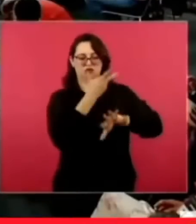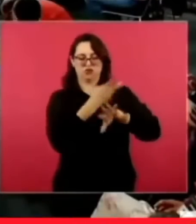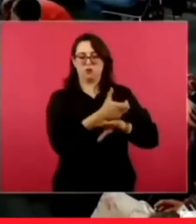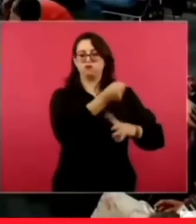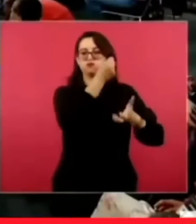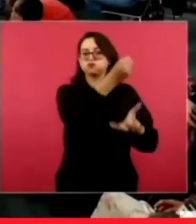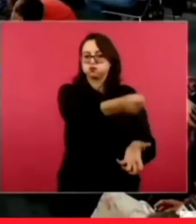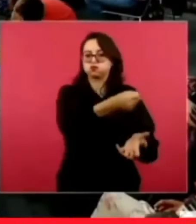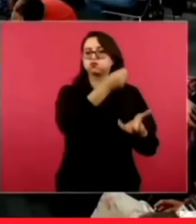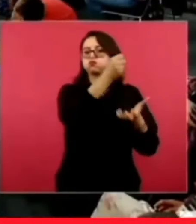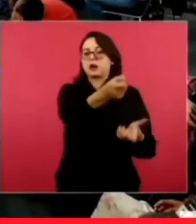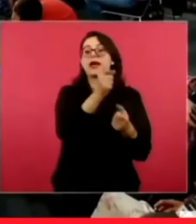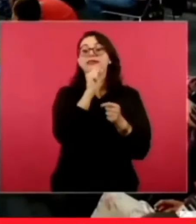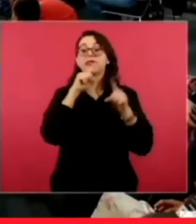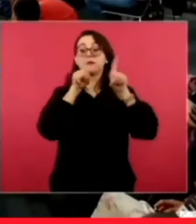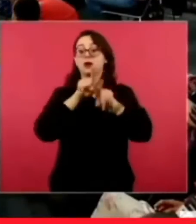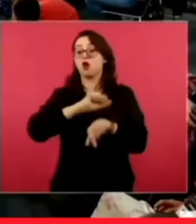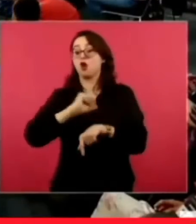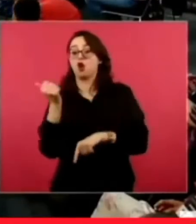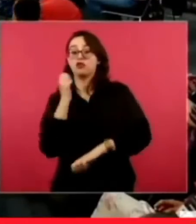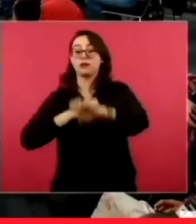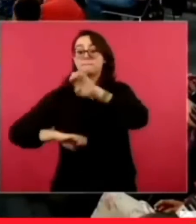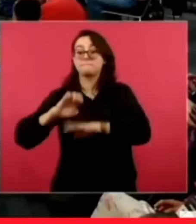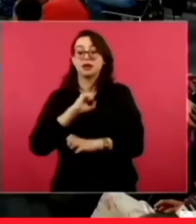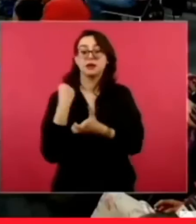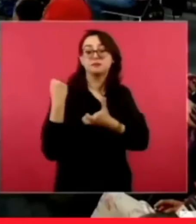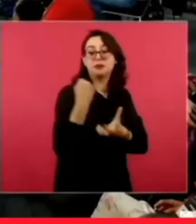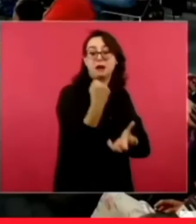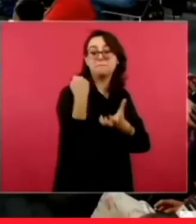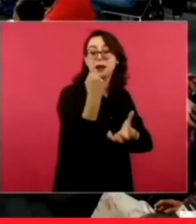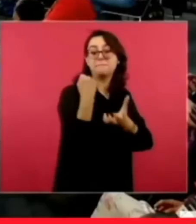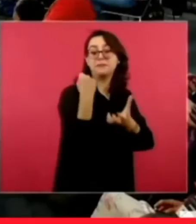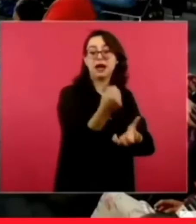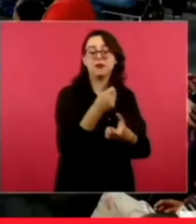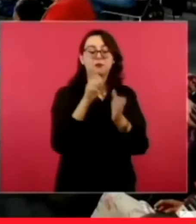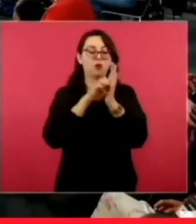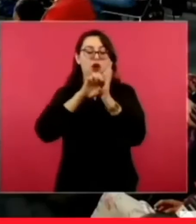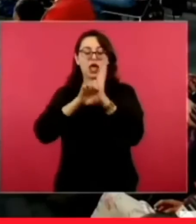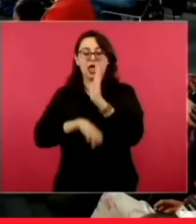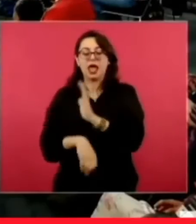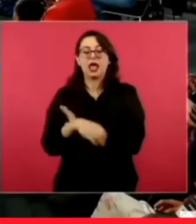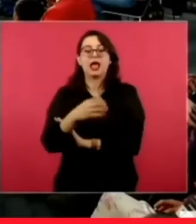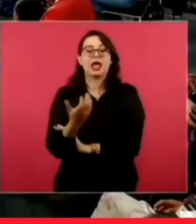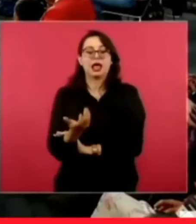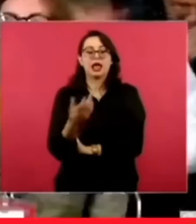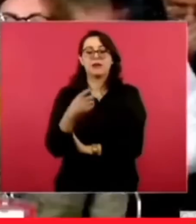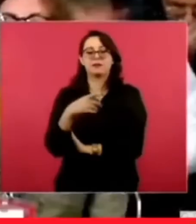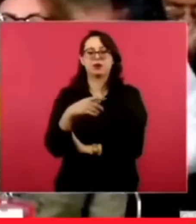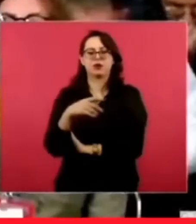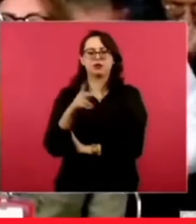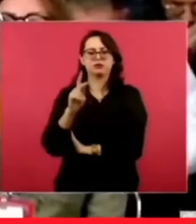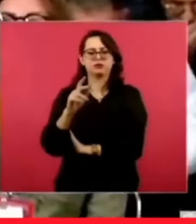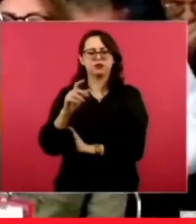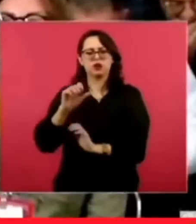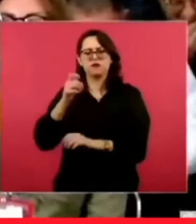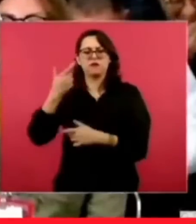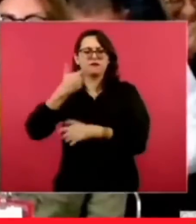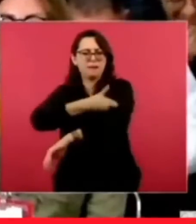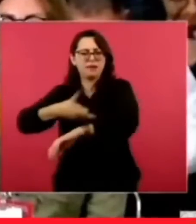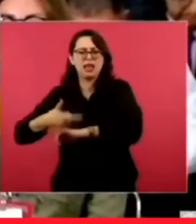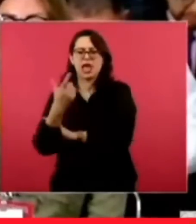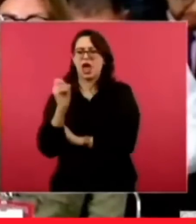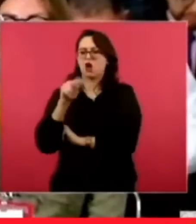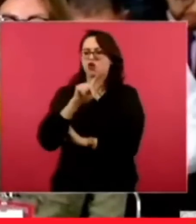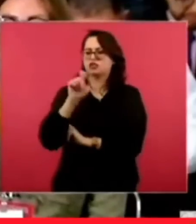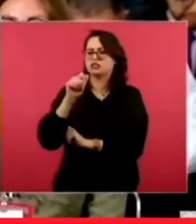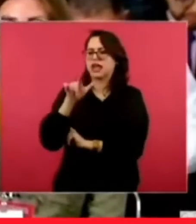hay grupos empresariales que los financian, particularmente está Kimberly Clark, de la propia familia González,